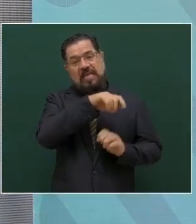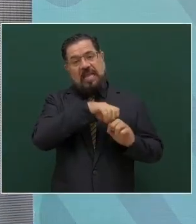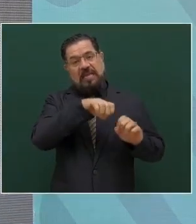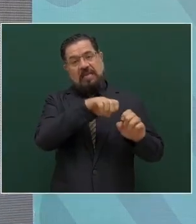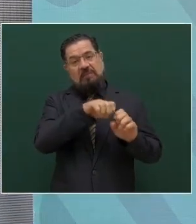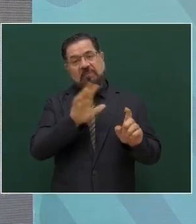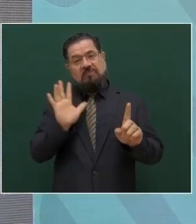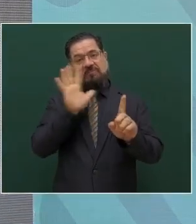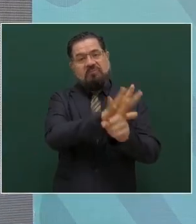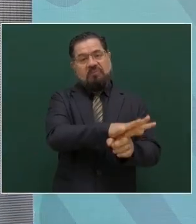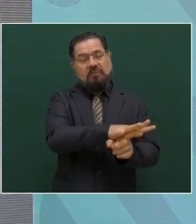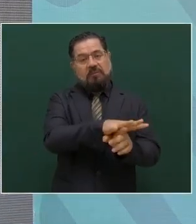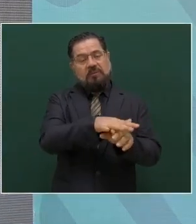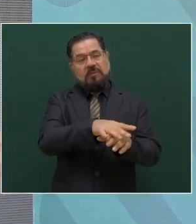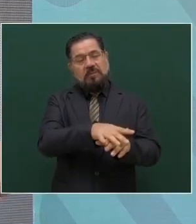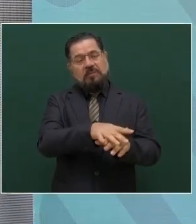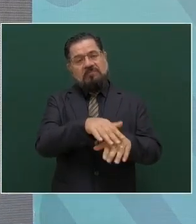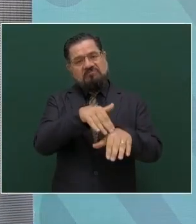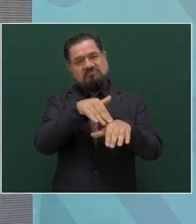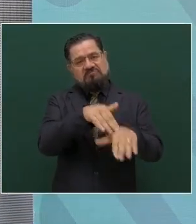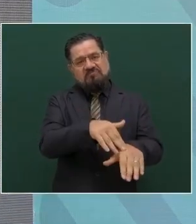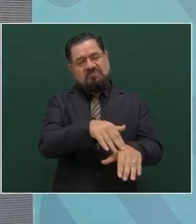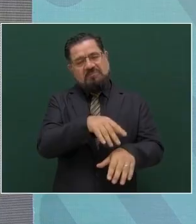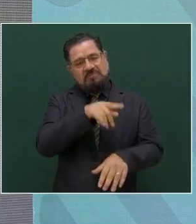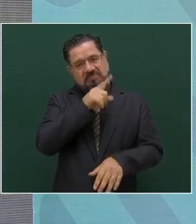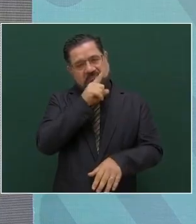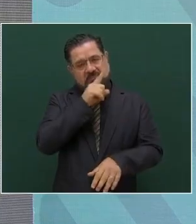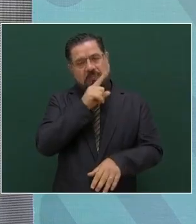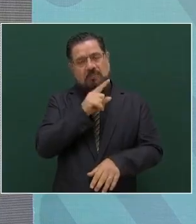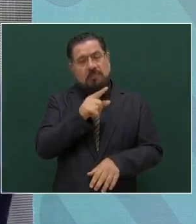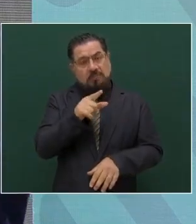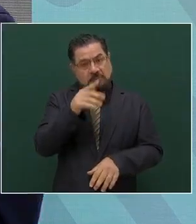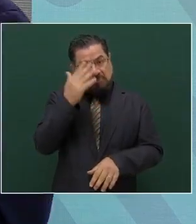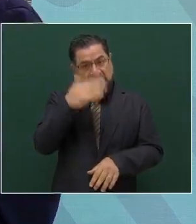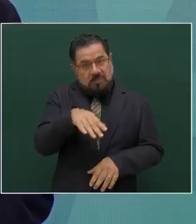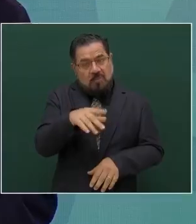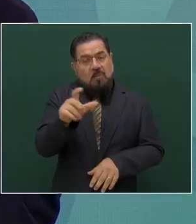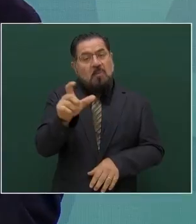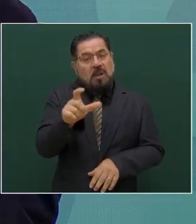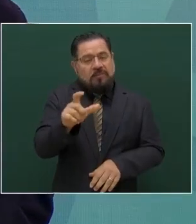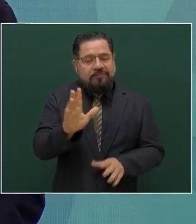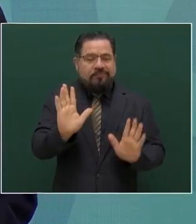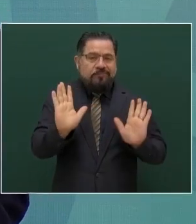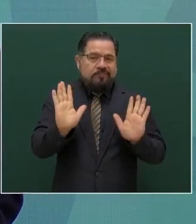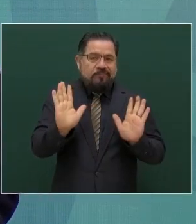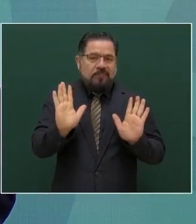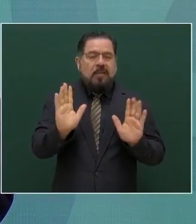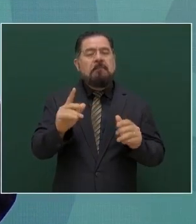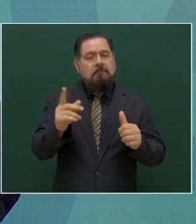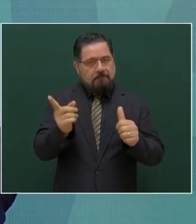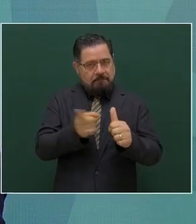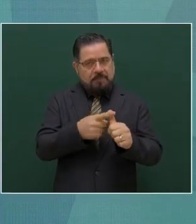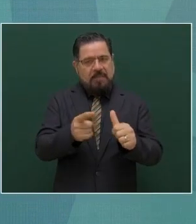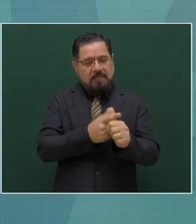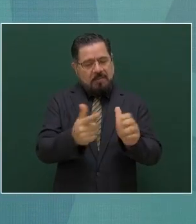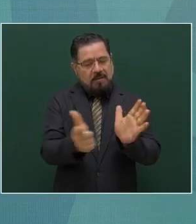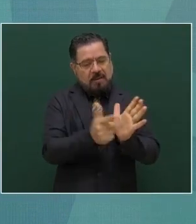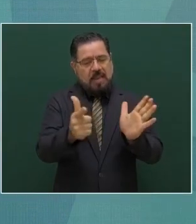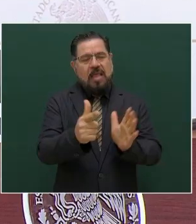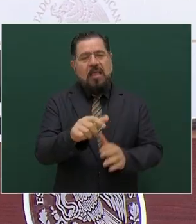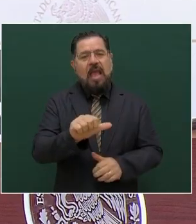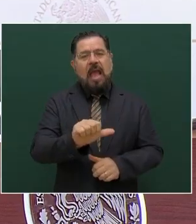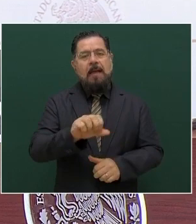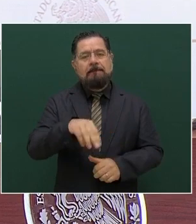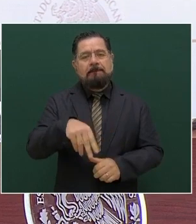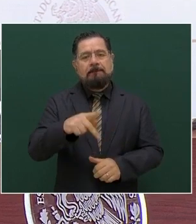una de dos, pero bueno, ¿cuándo lo vamos a saber? Ahora que resuelvan lo de los amparos. Entonces,